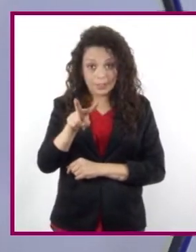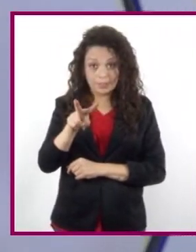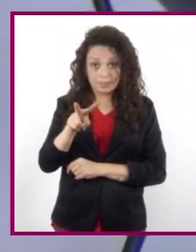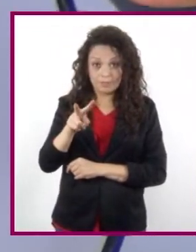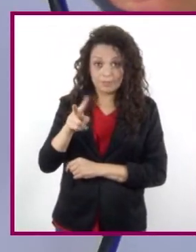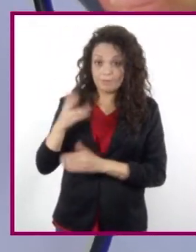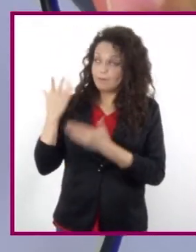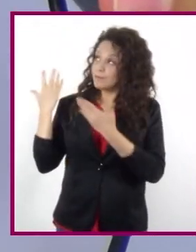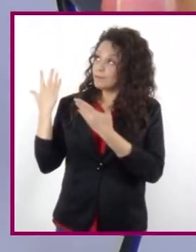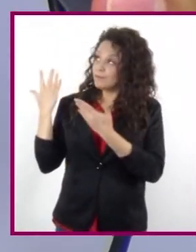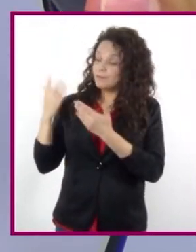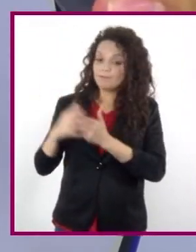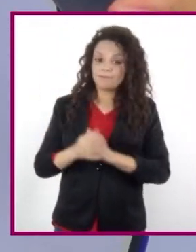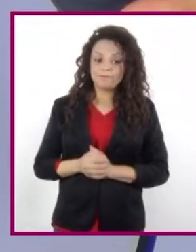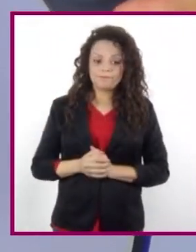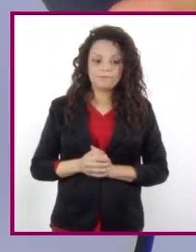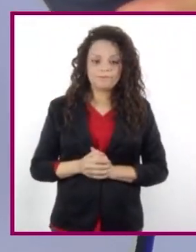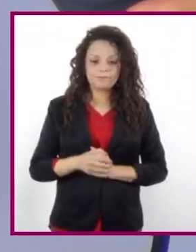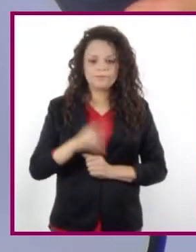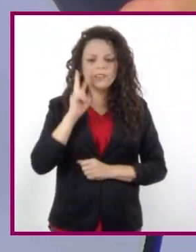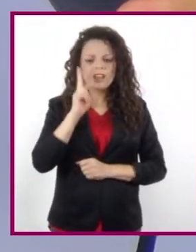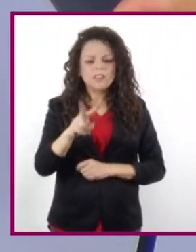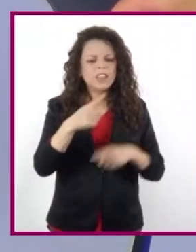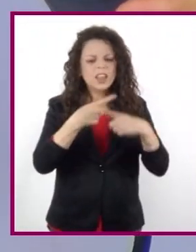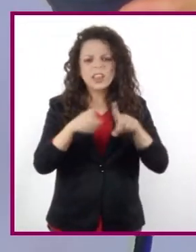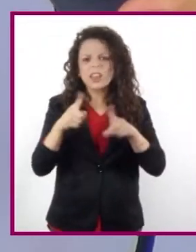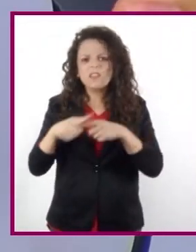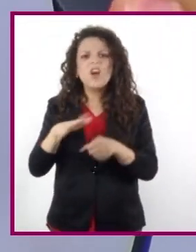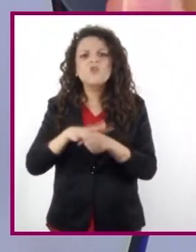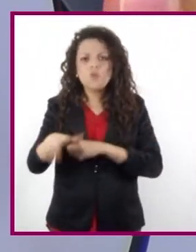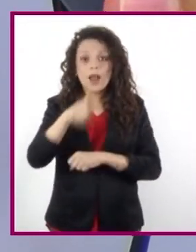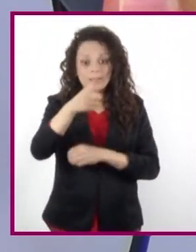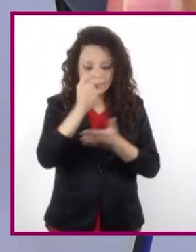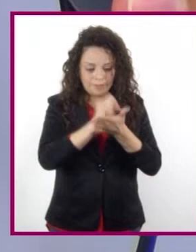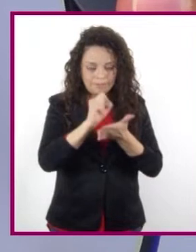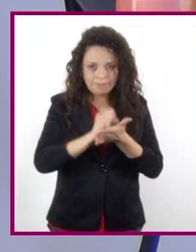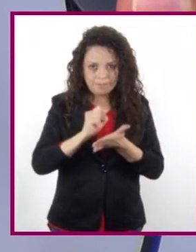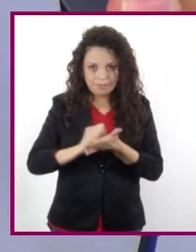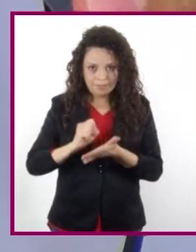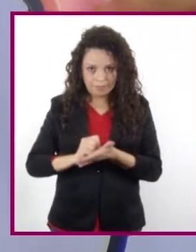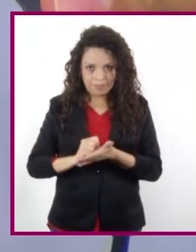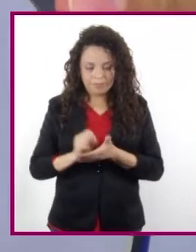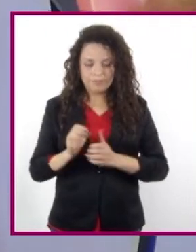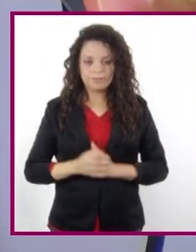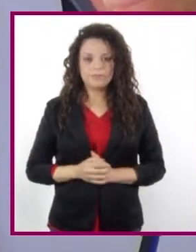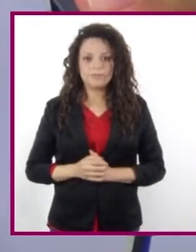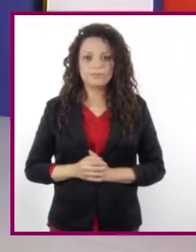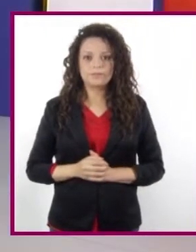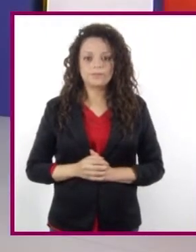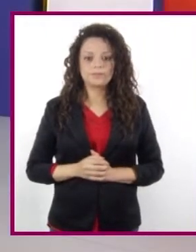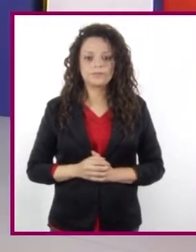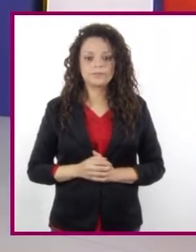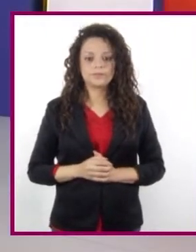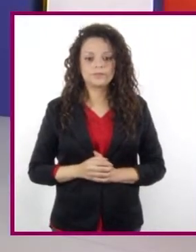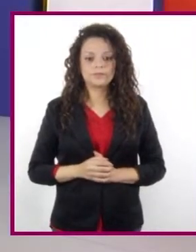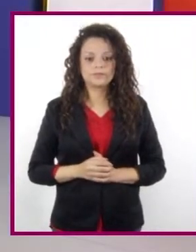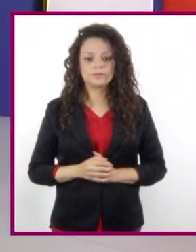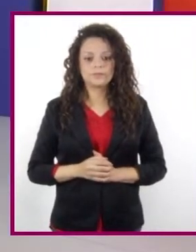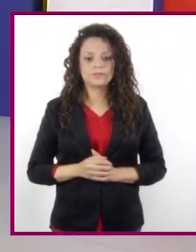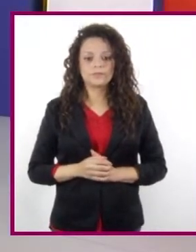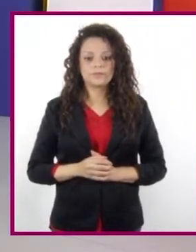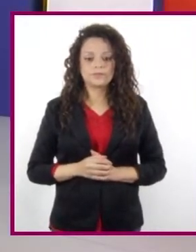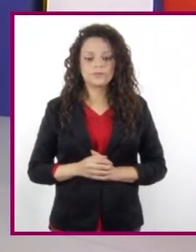Tomen nota de los cambios que observan aquí. Uno de ellos, no sé si lo puedes observar,